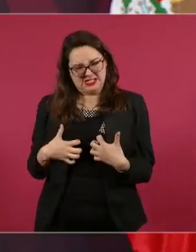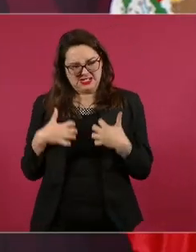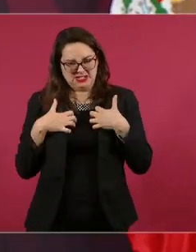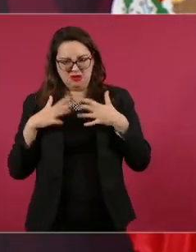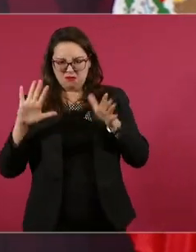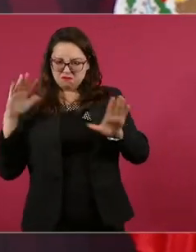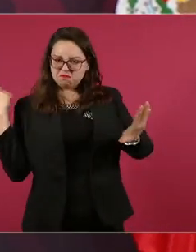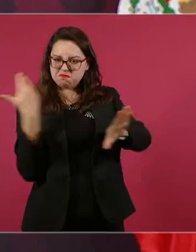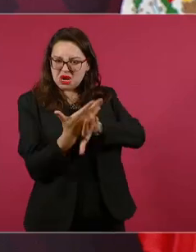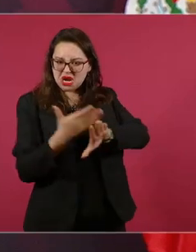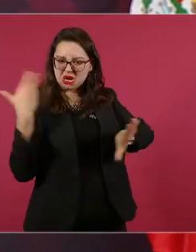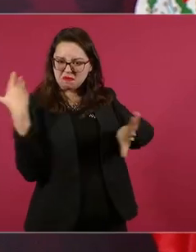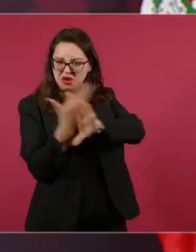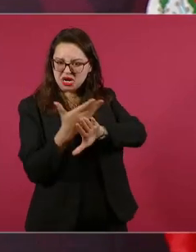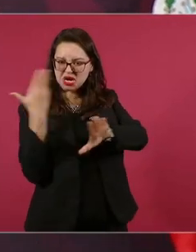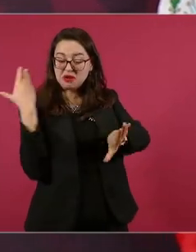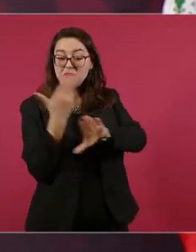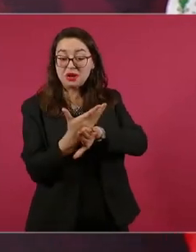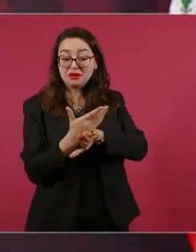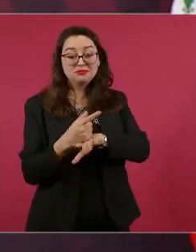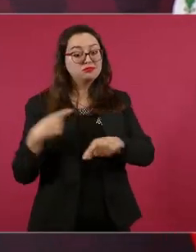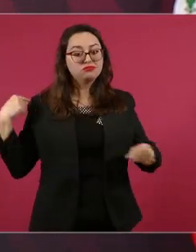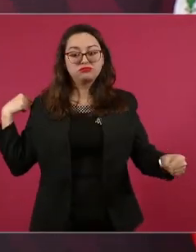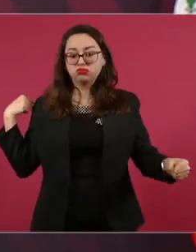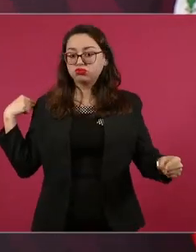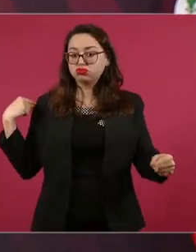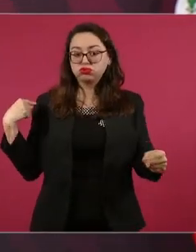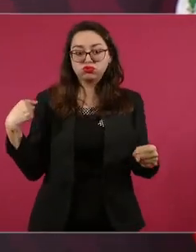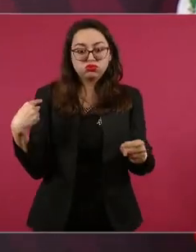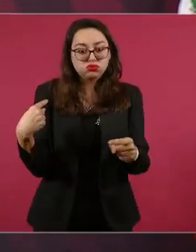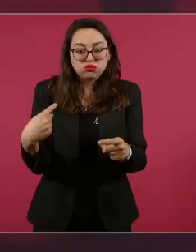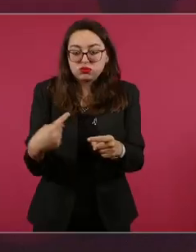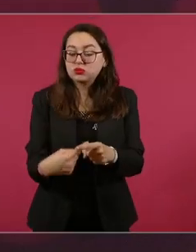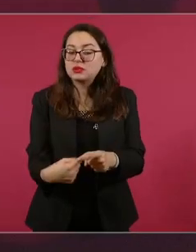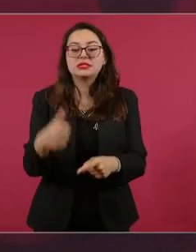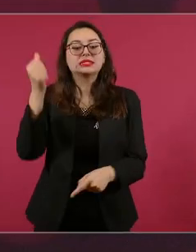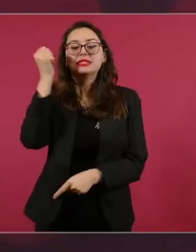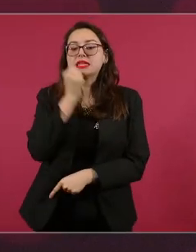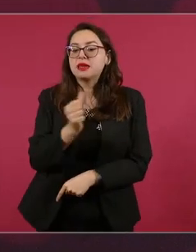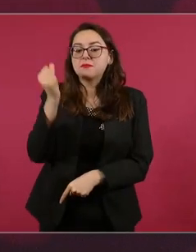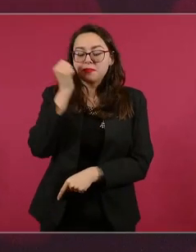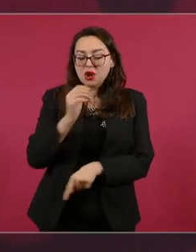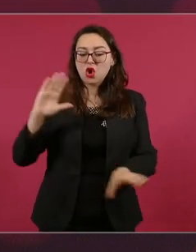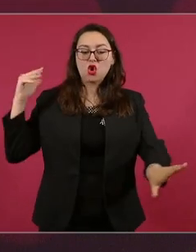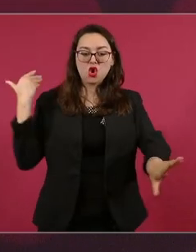se opusieron a que Pemex fuese una empresa pública.